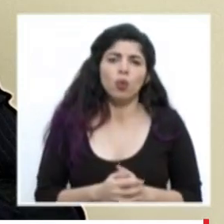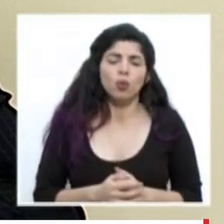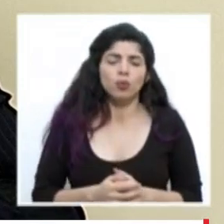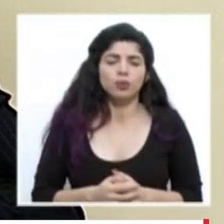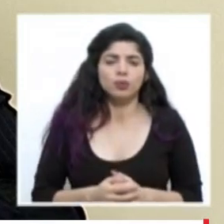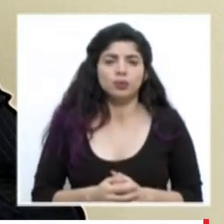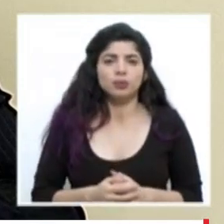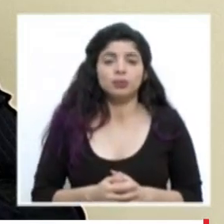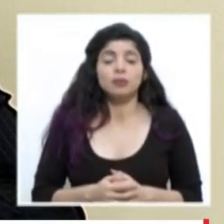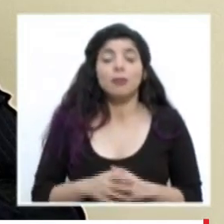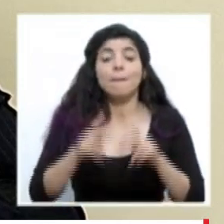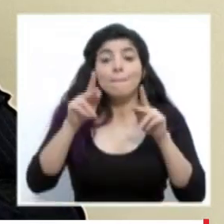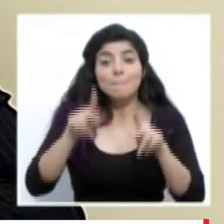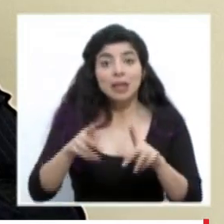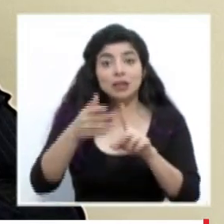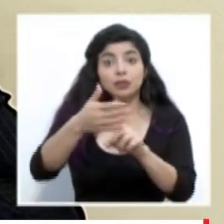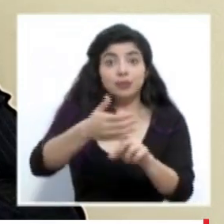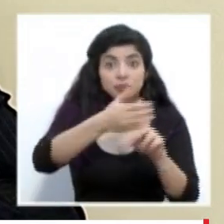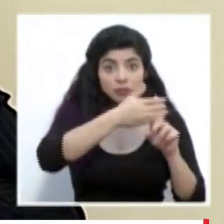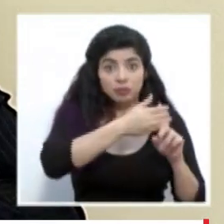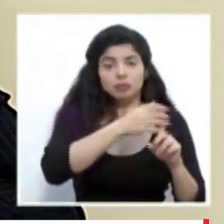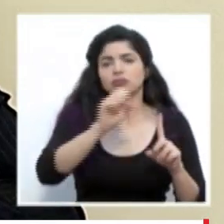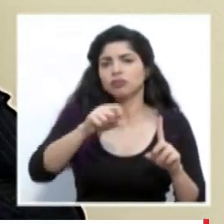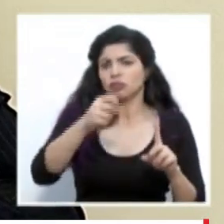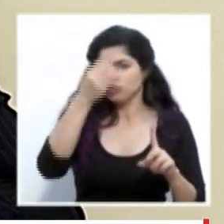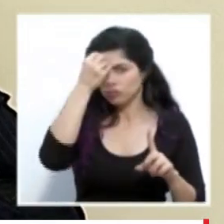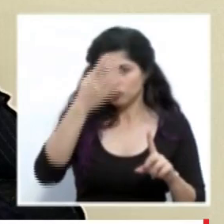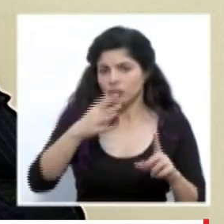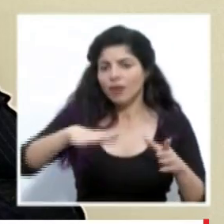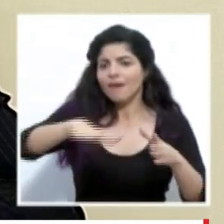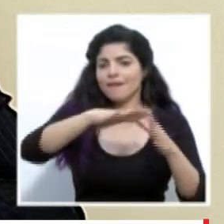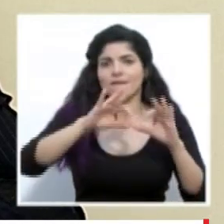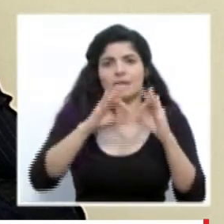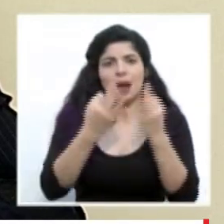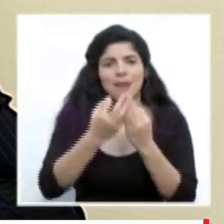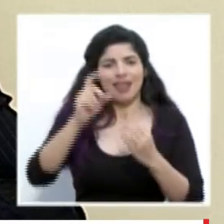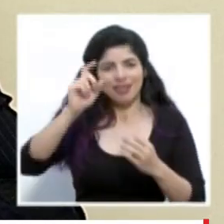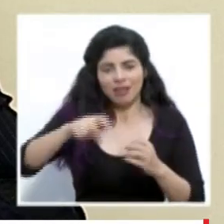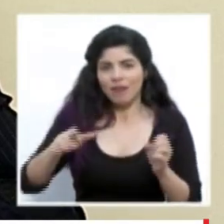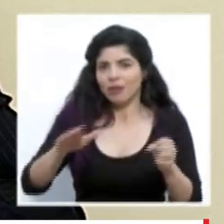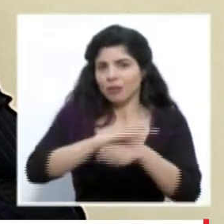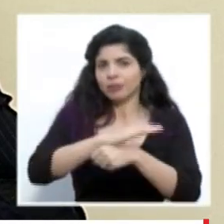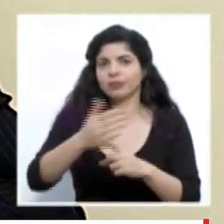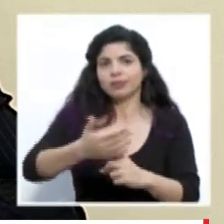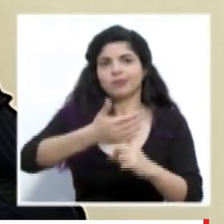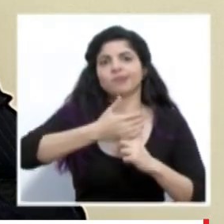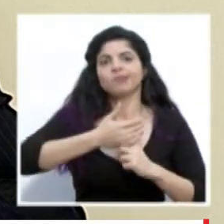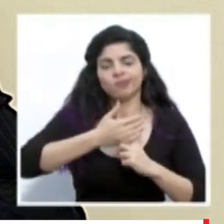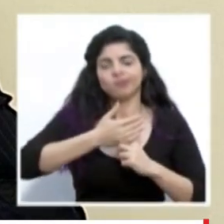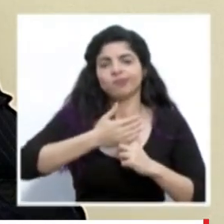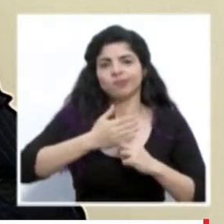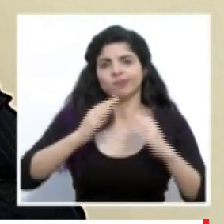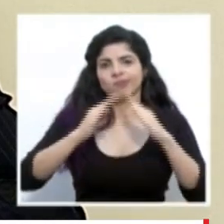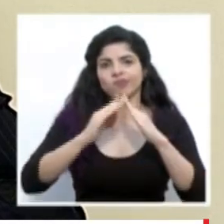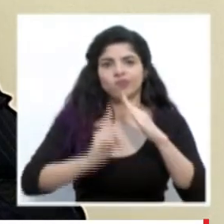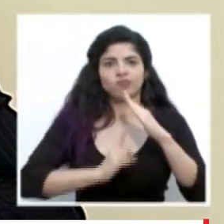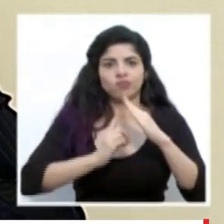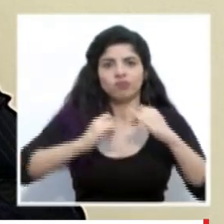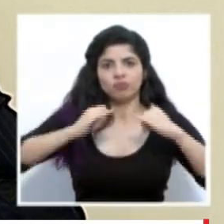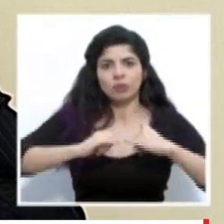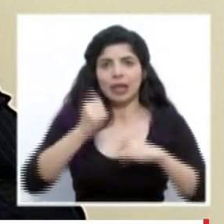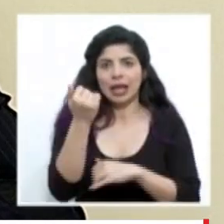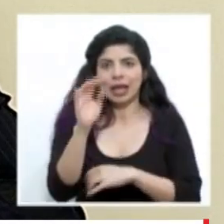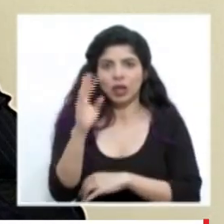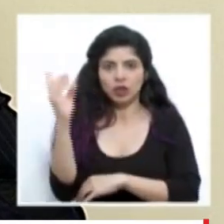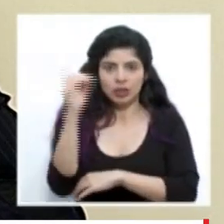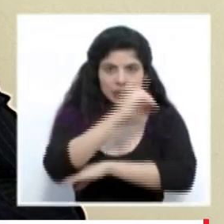El aislamiento sí se va a indicar para todo el núcleo familiar. Tienen que cumplir una cuarentena, 14